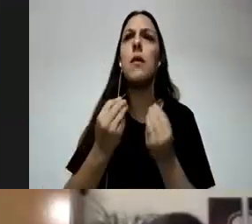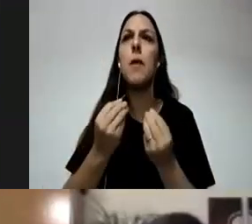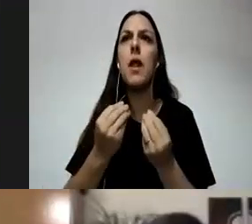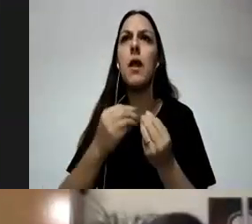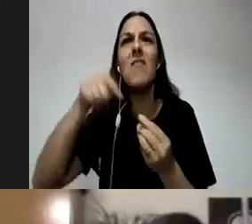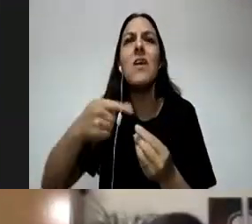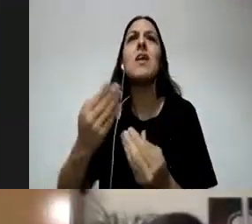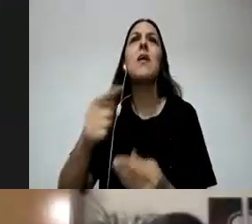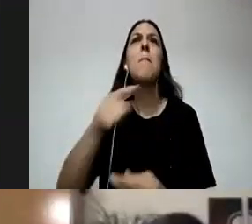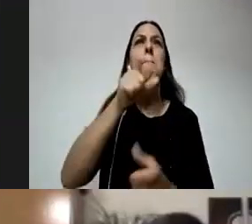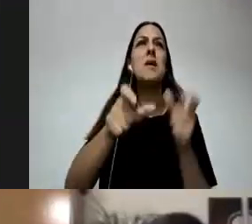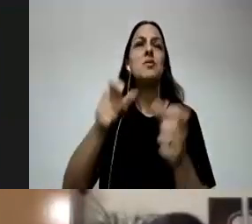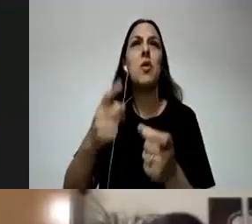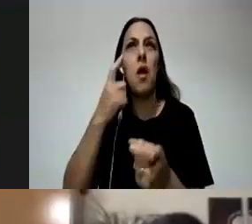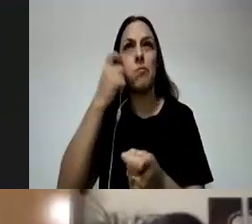realidades.